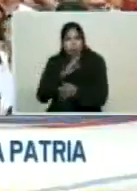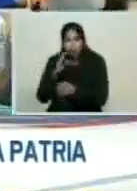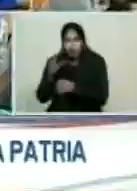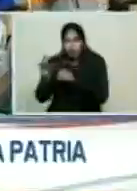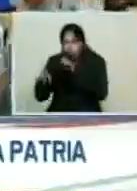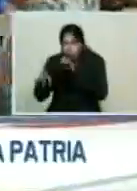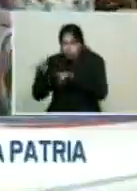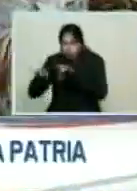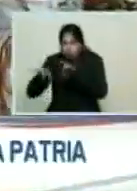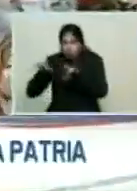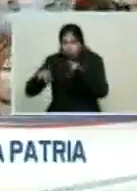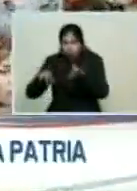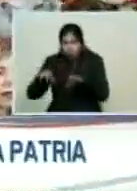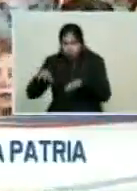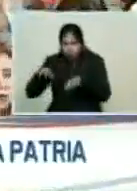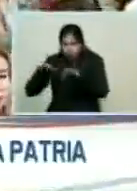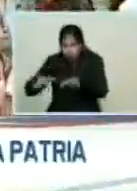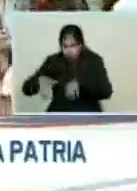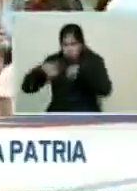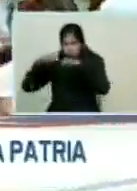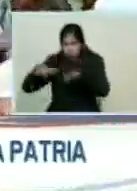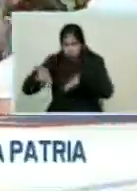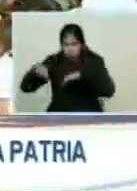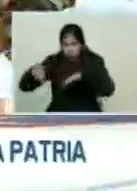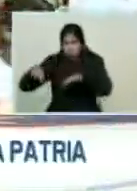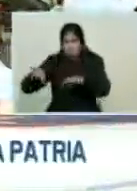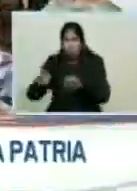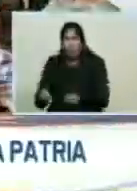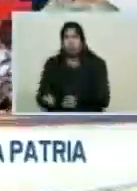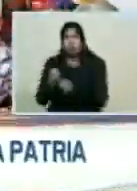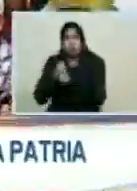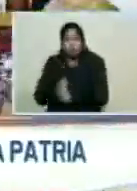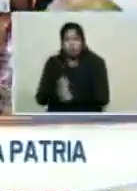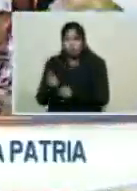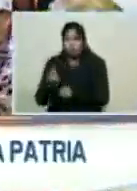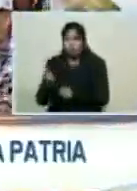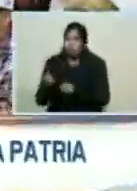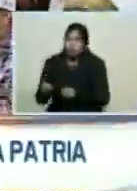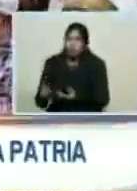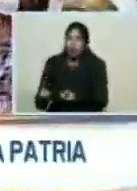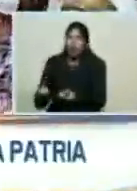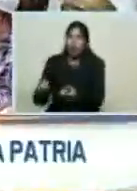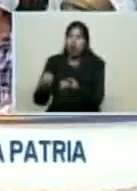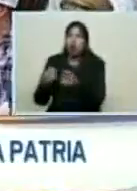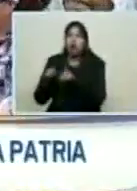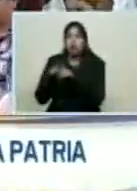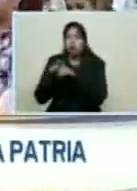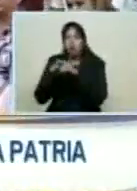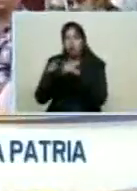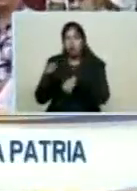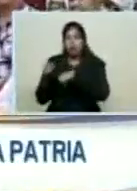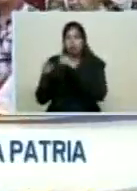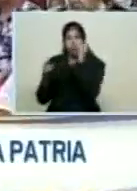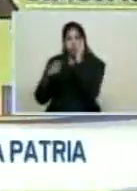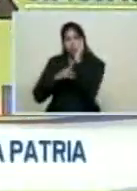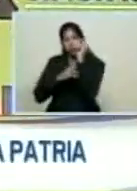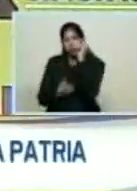con dedicación, con cercanía, con amor, para que nosotros